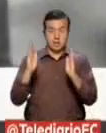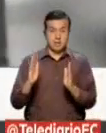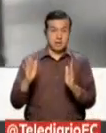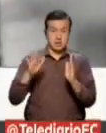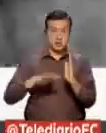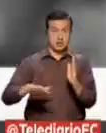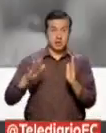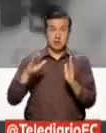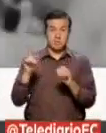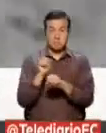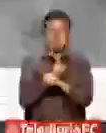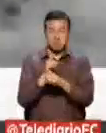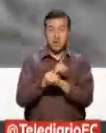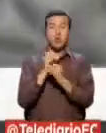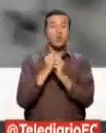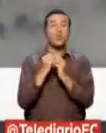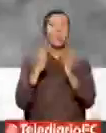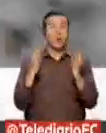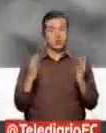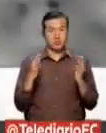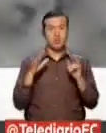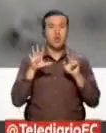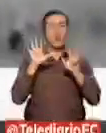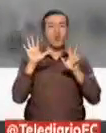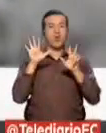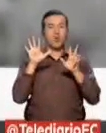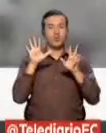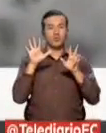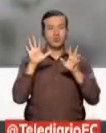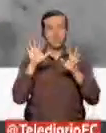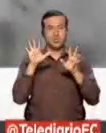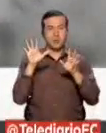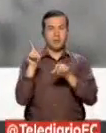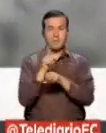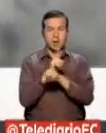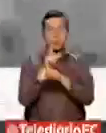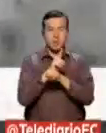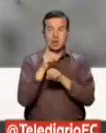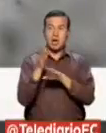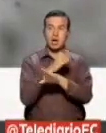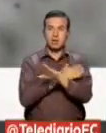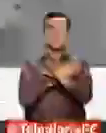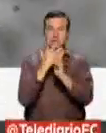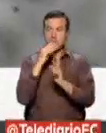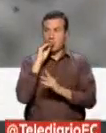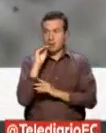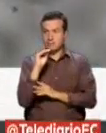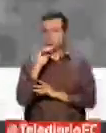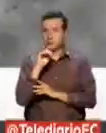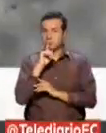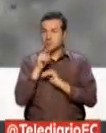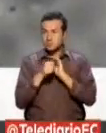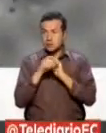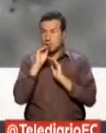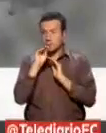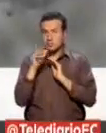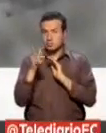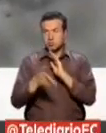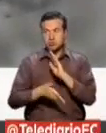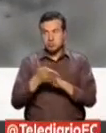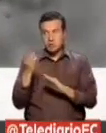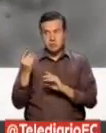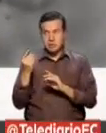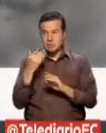la ciudad recibió el impacto de hasta 8 misiles después de que Hamas lo evacuara tras recibir una llamada anónima anunciando el